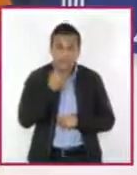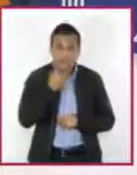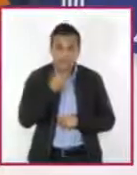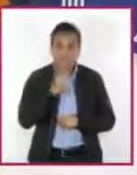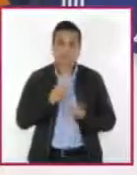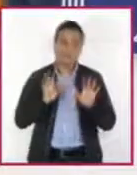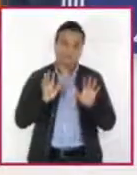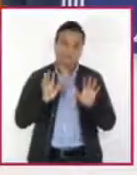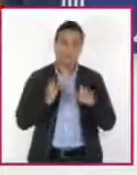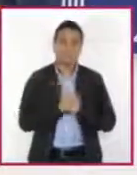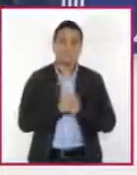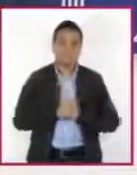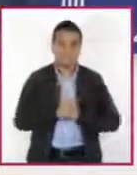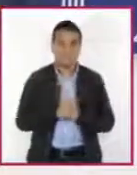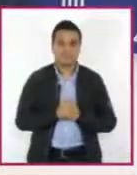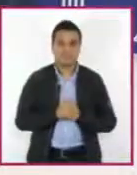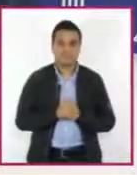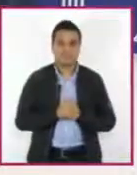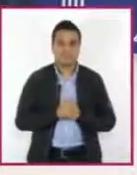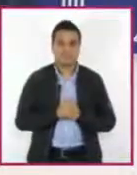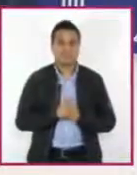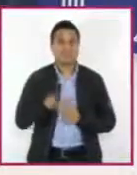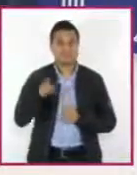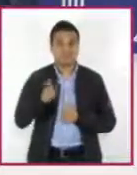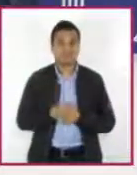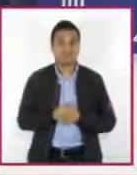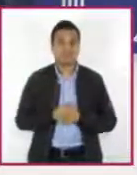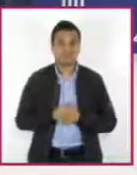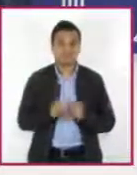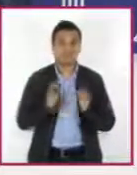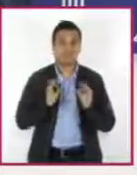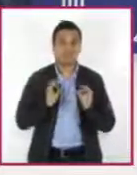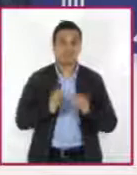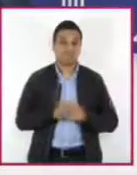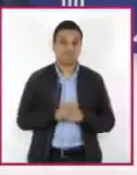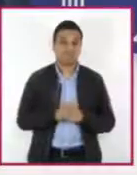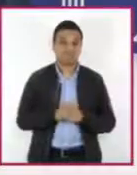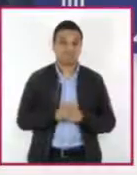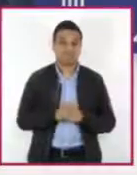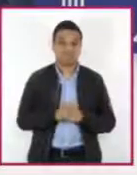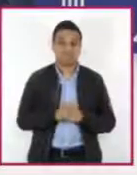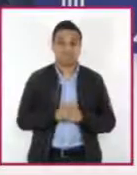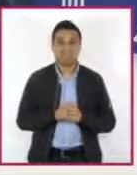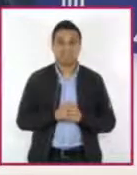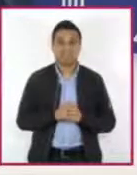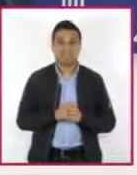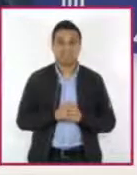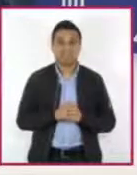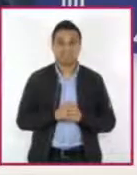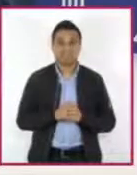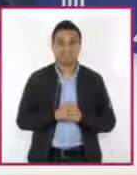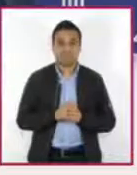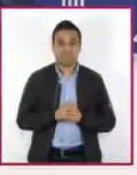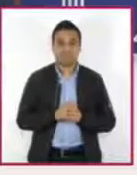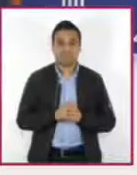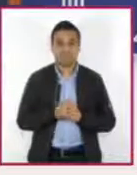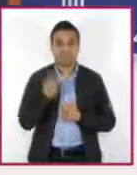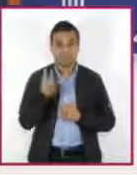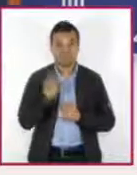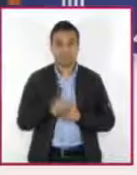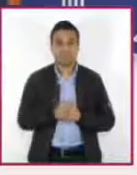Un cinco. Les cinco. Está funcionando eso de uno y uno, pueden usarlo. Sí, sí, sí, sí, eso sí. Funciona mejor. Uno. Vamos con un cinco. Dos. Un